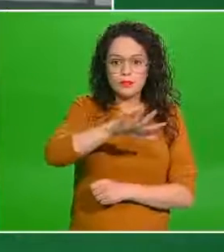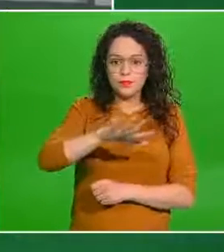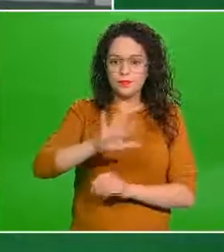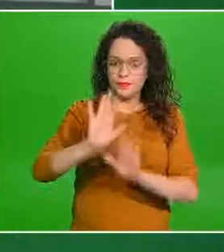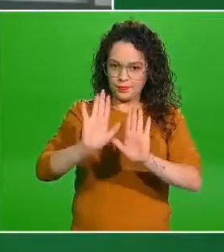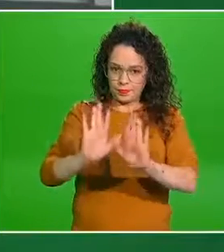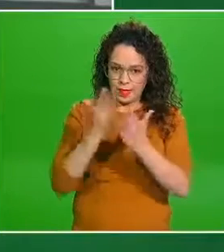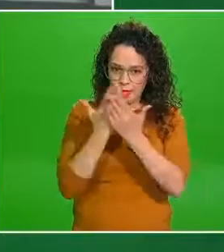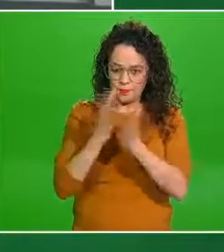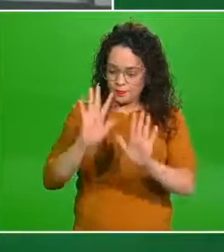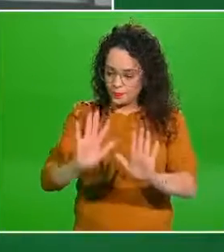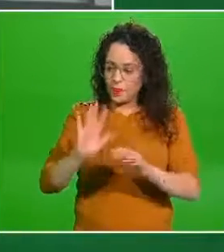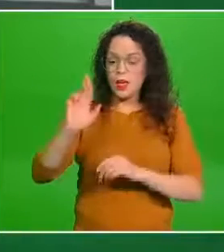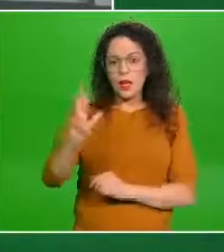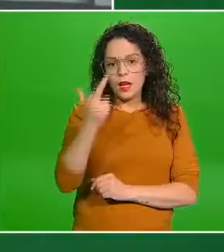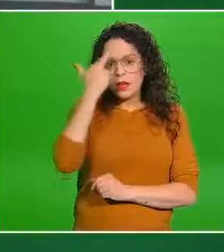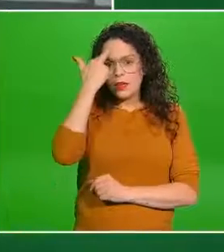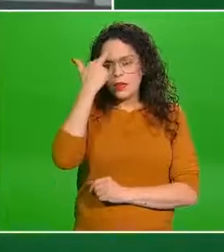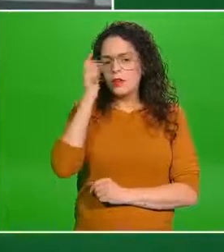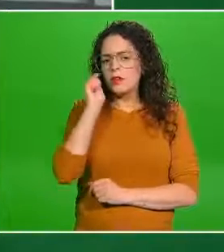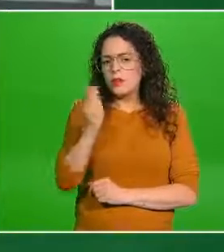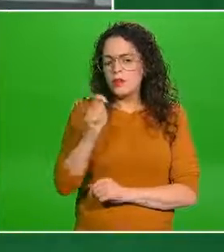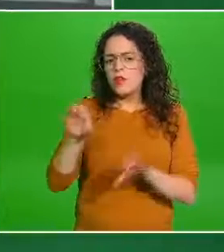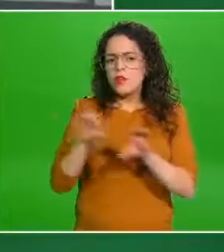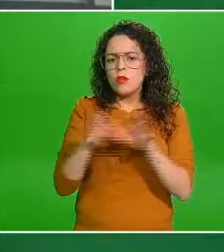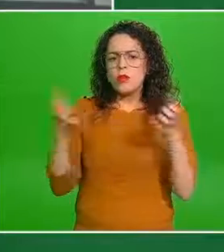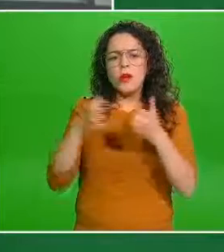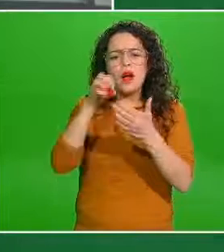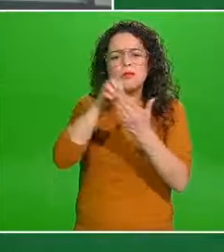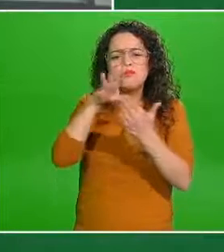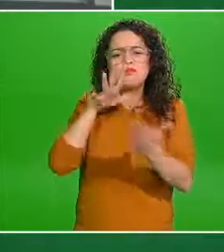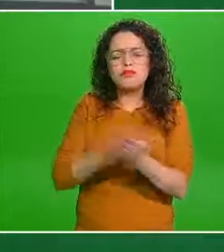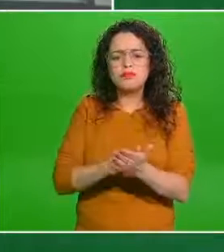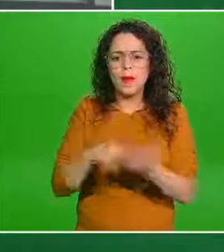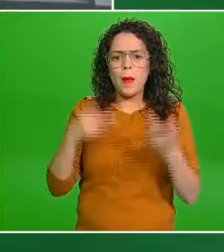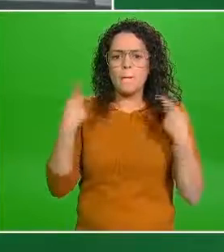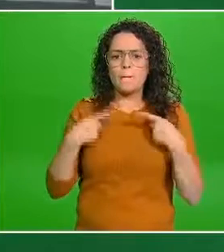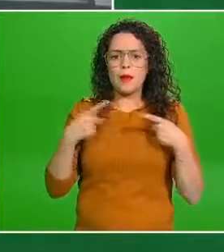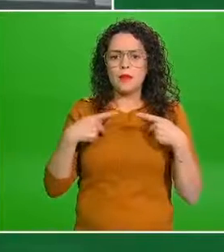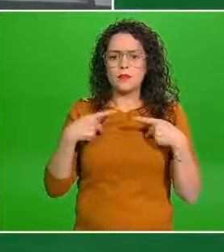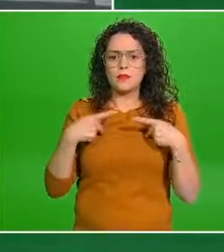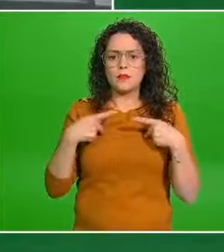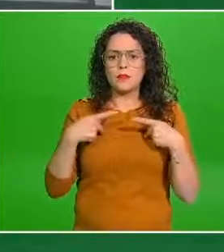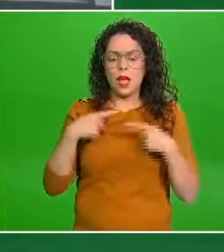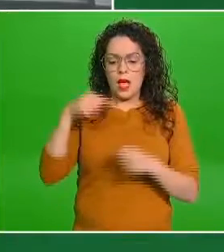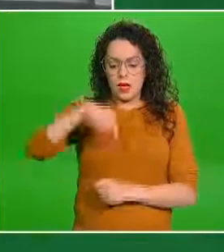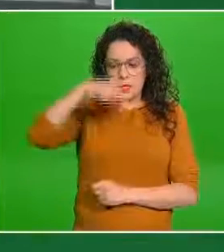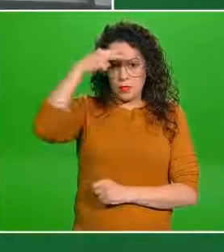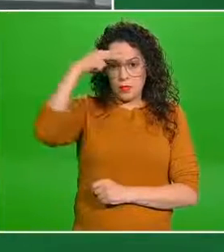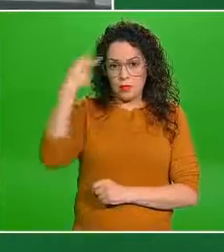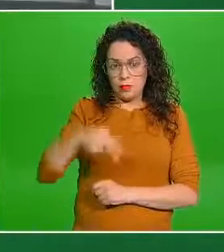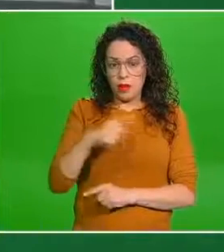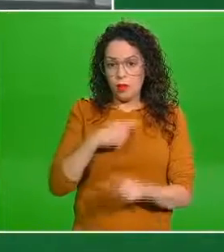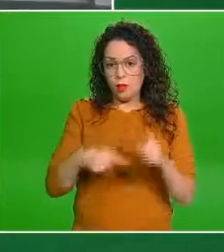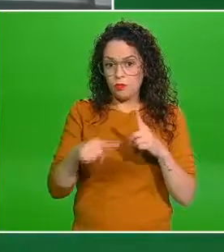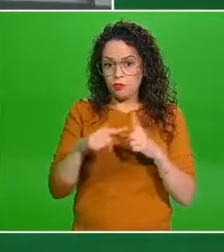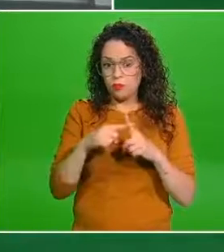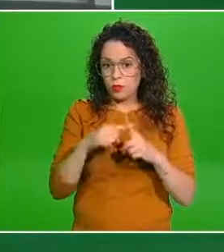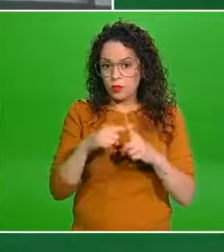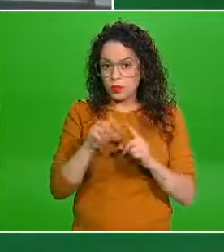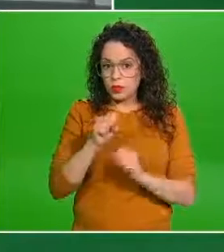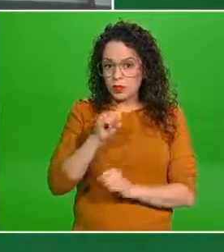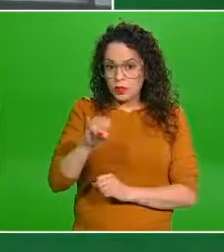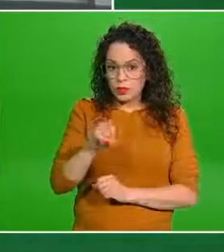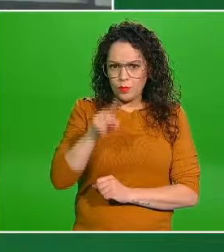poquito cómo realizamos el registro de los pacientes positivos en nuestro país. Ustedes saben que manejamos